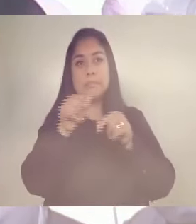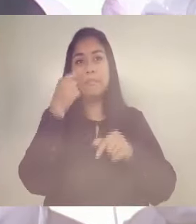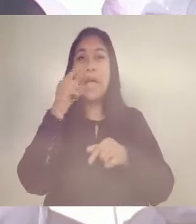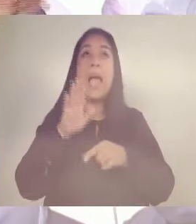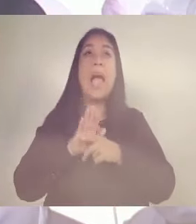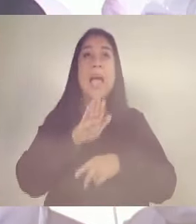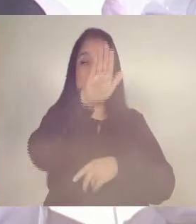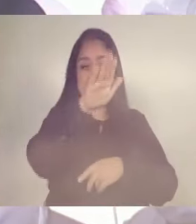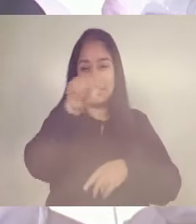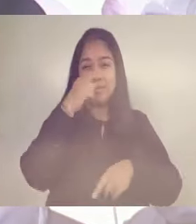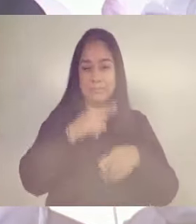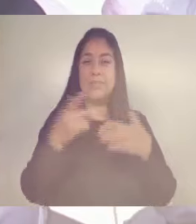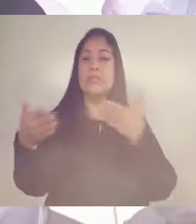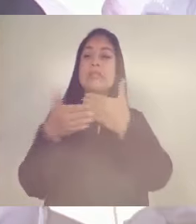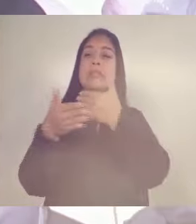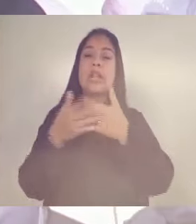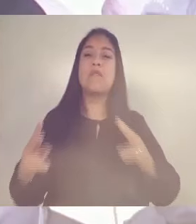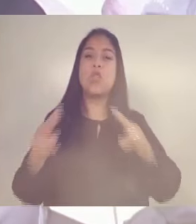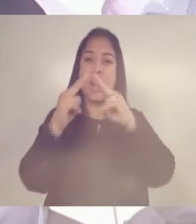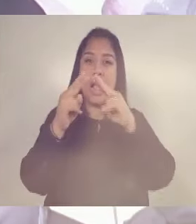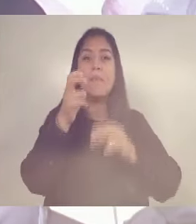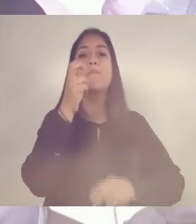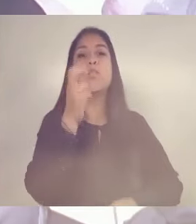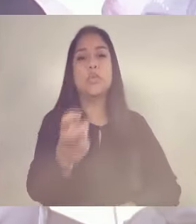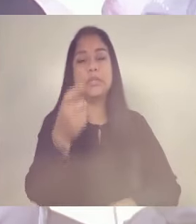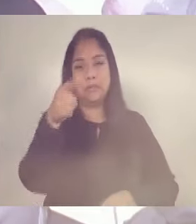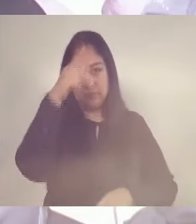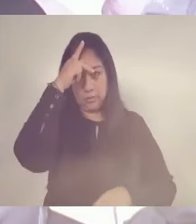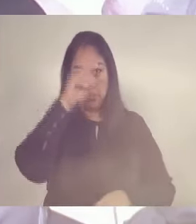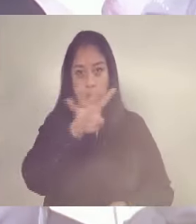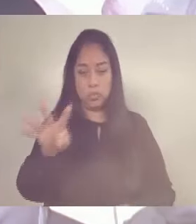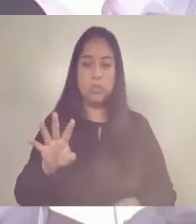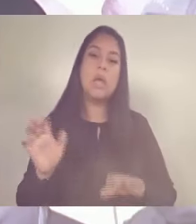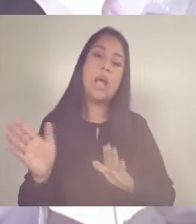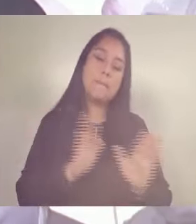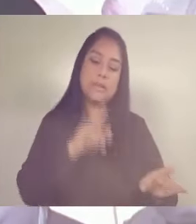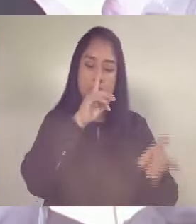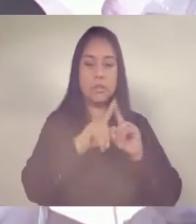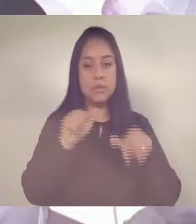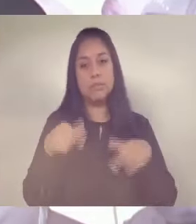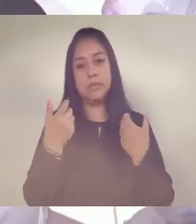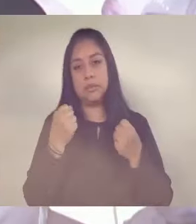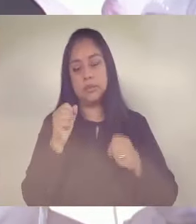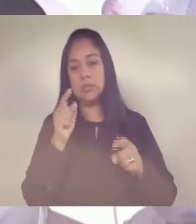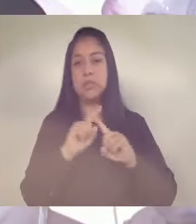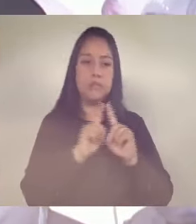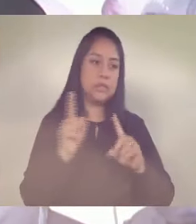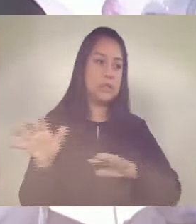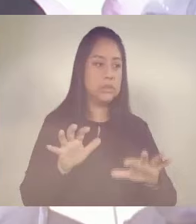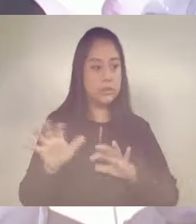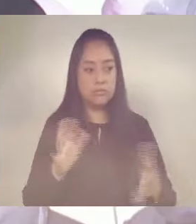arriba, del lado del volcán. Eso es lo que está sucediendo en el kilómetro 44, además de comenzar a hacer algunas actividades